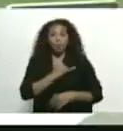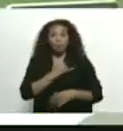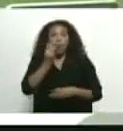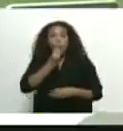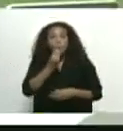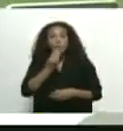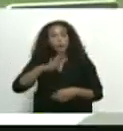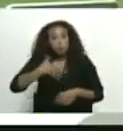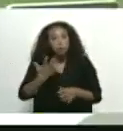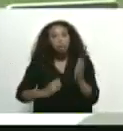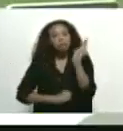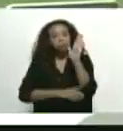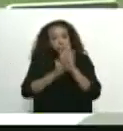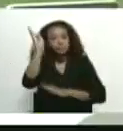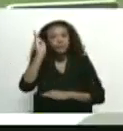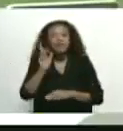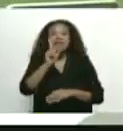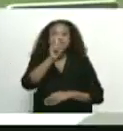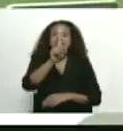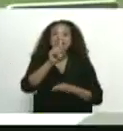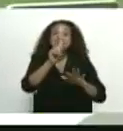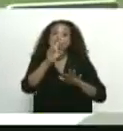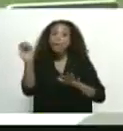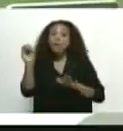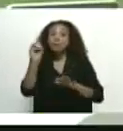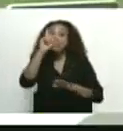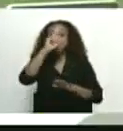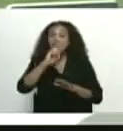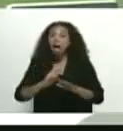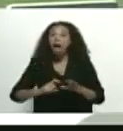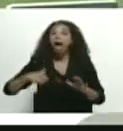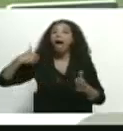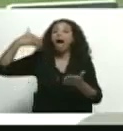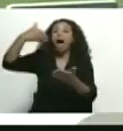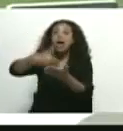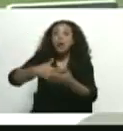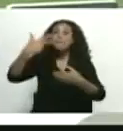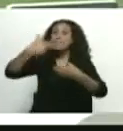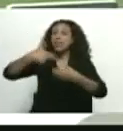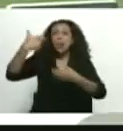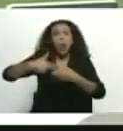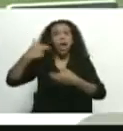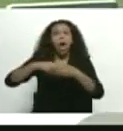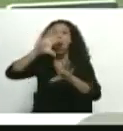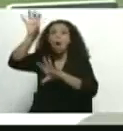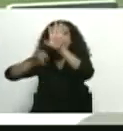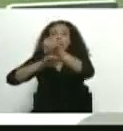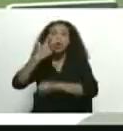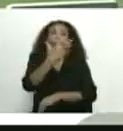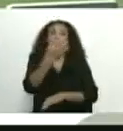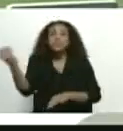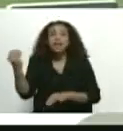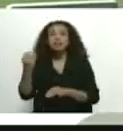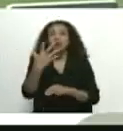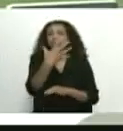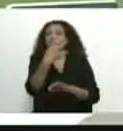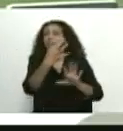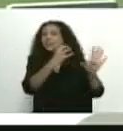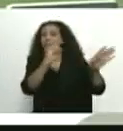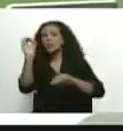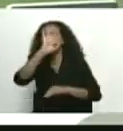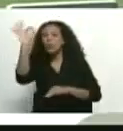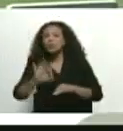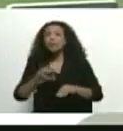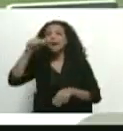produce. Y nosotros estuvimos 120 años con el chorro petrolero comprando el 80-85% de todo lo